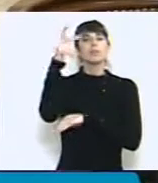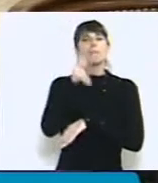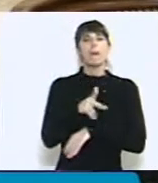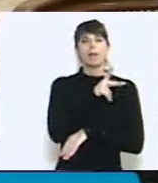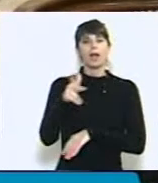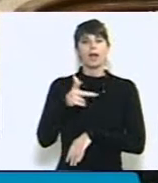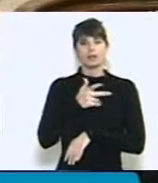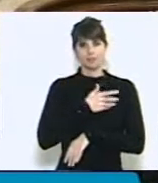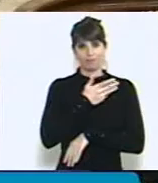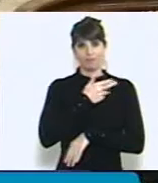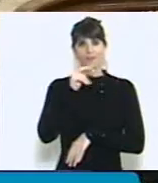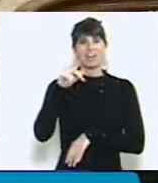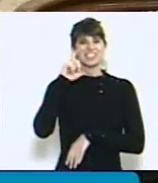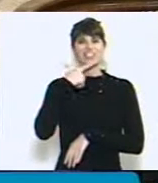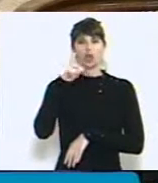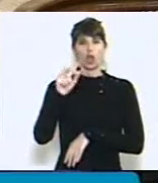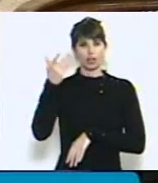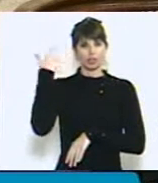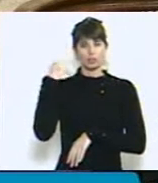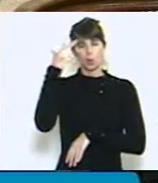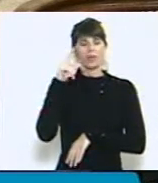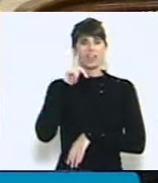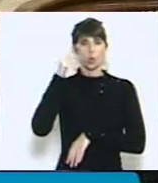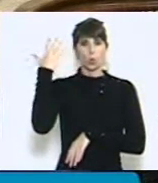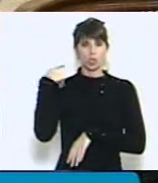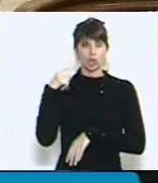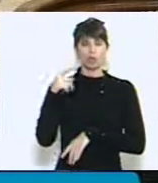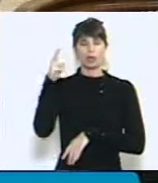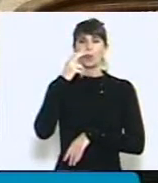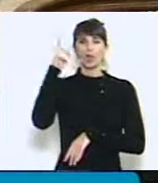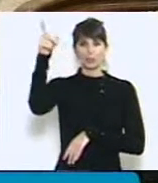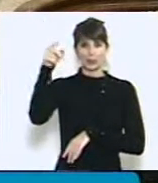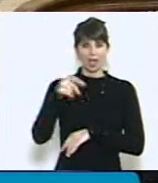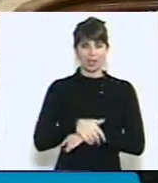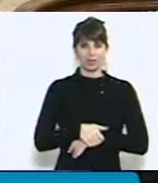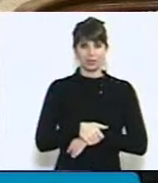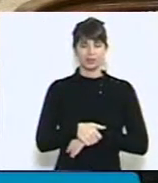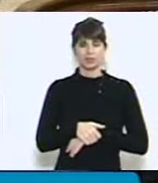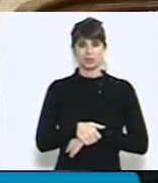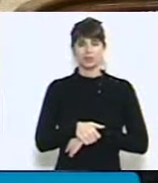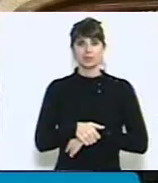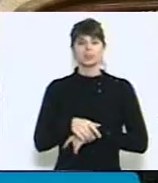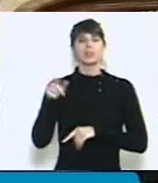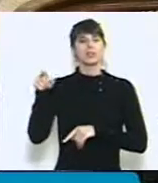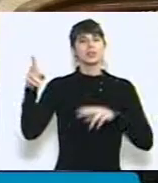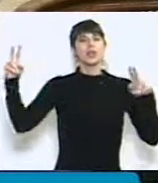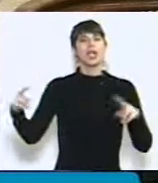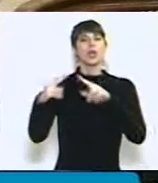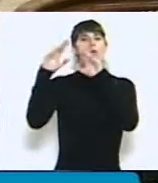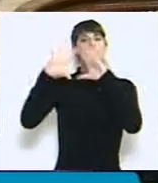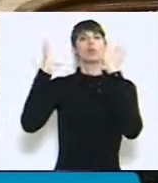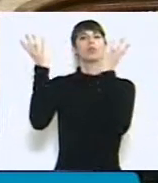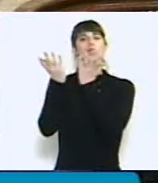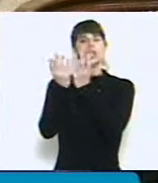Francisco este 9 de julio en Santa Cruz, Bolivia, en el Encuentro Mundial de los